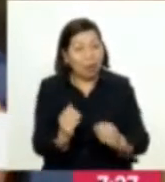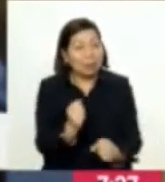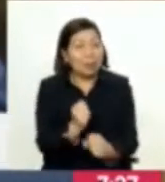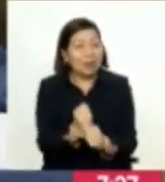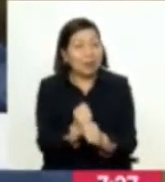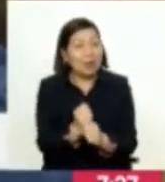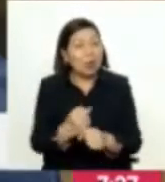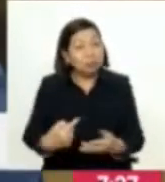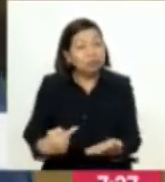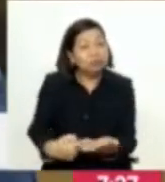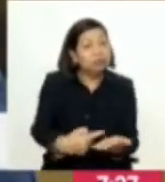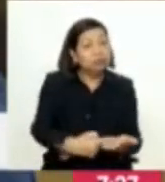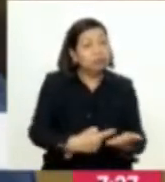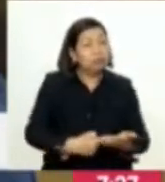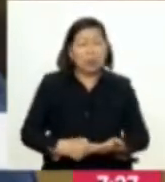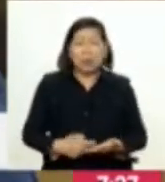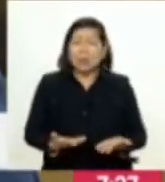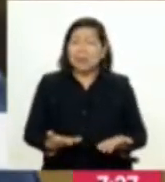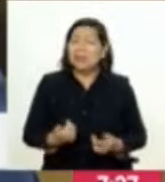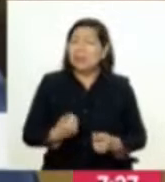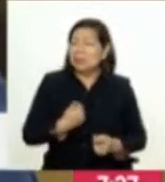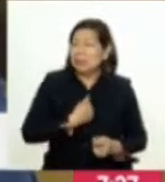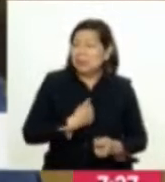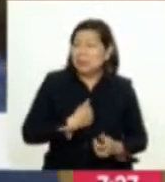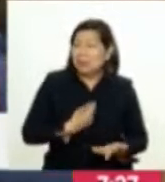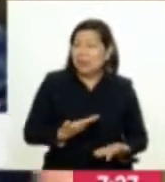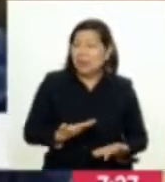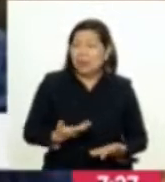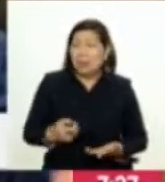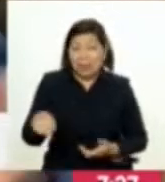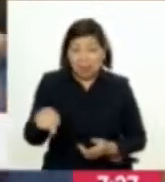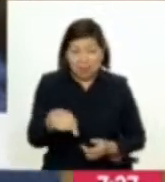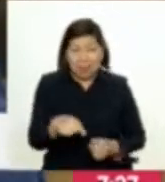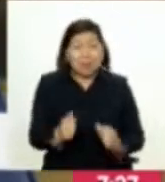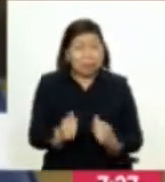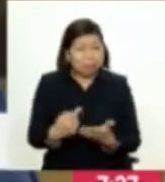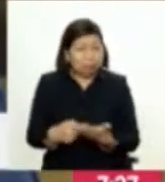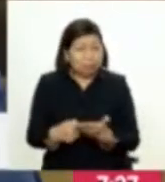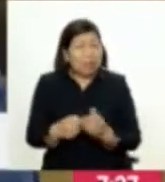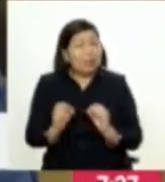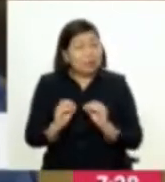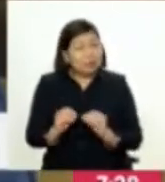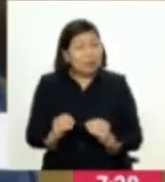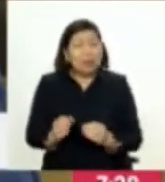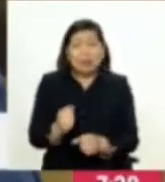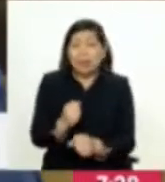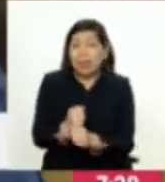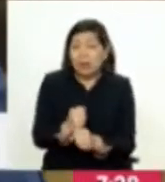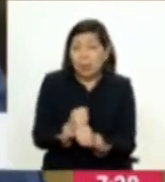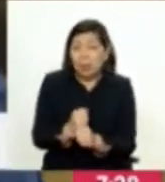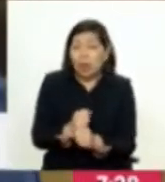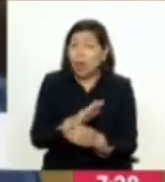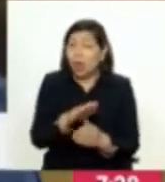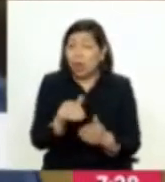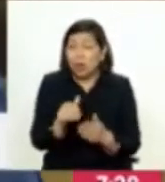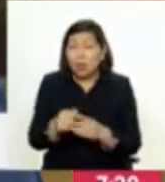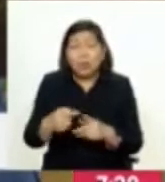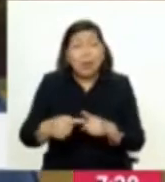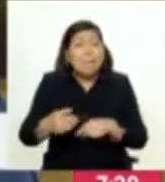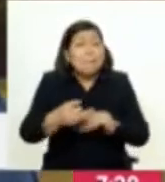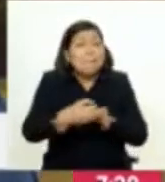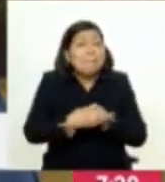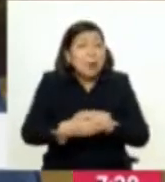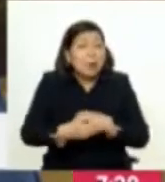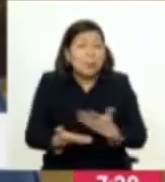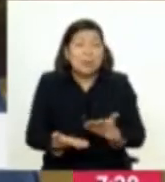sectores han discutido. Nosotros mismos, como mesa de concertación, acabamos de estar trabajando en todas las regiones del